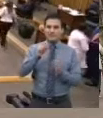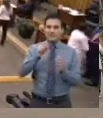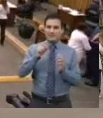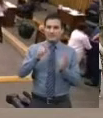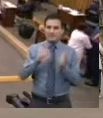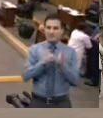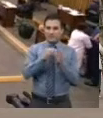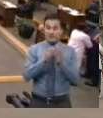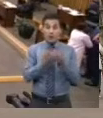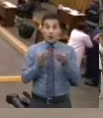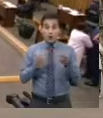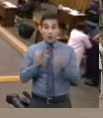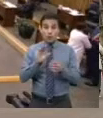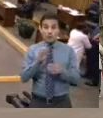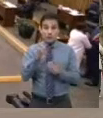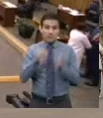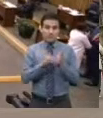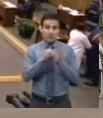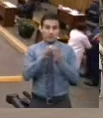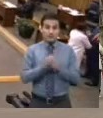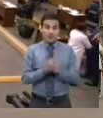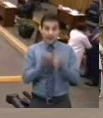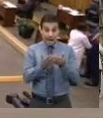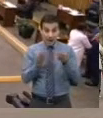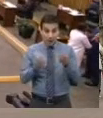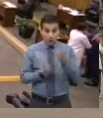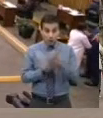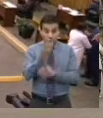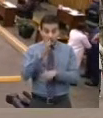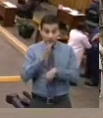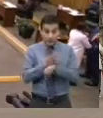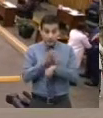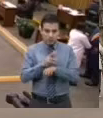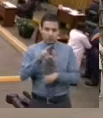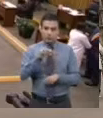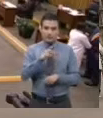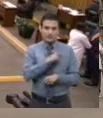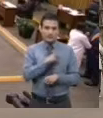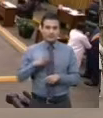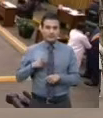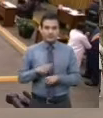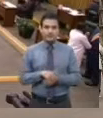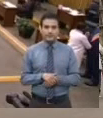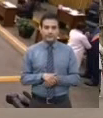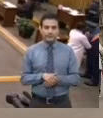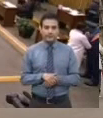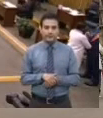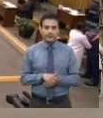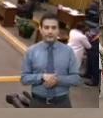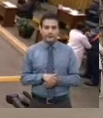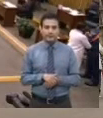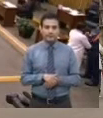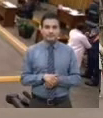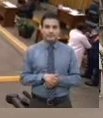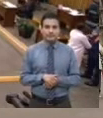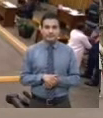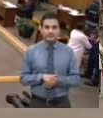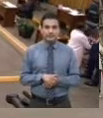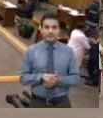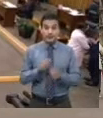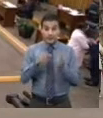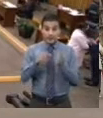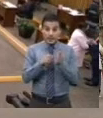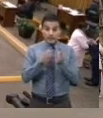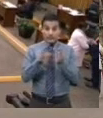41 millones, y no en una nueva sanción. Reitero, lo que se juzga en este punto no es si la conducta es lícita